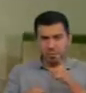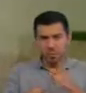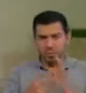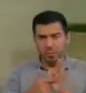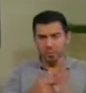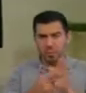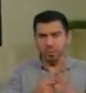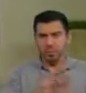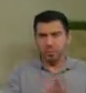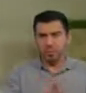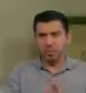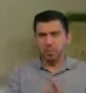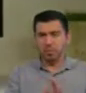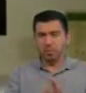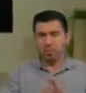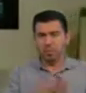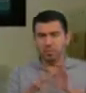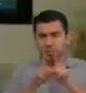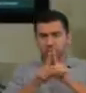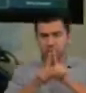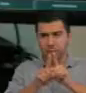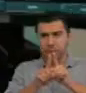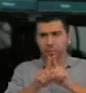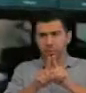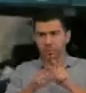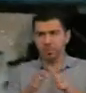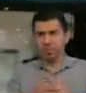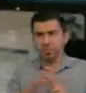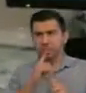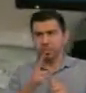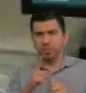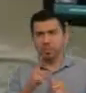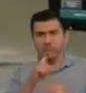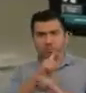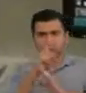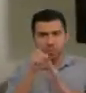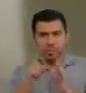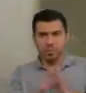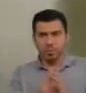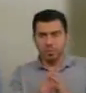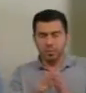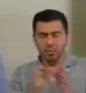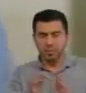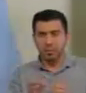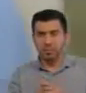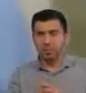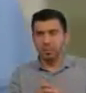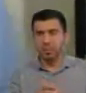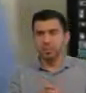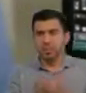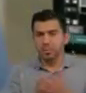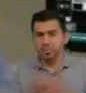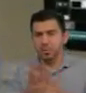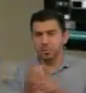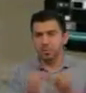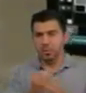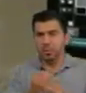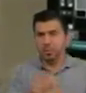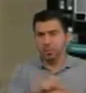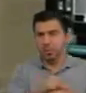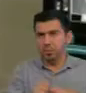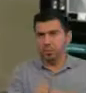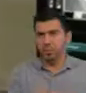muestra alineamiento y no es concluyente para llevar a cirugía. El animalito sí presenta algún tipo